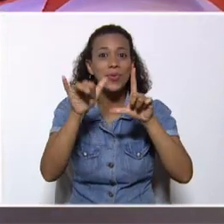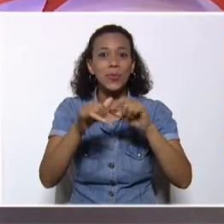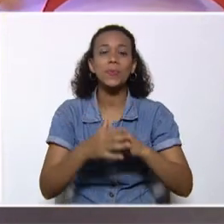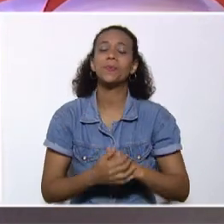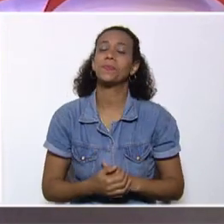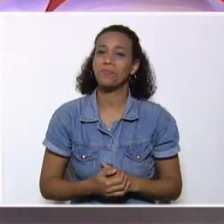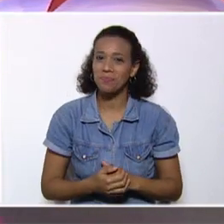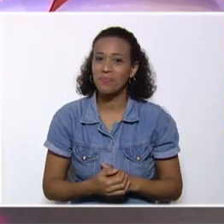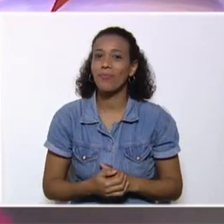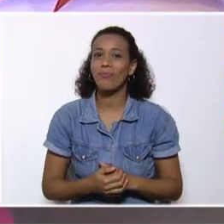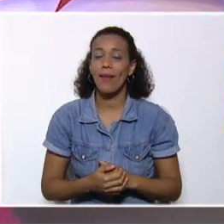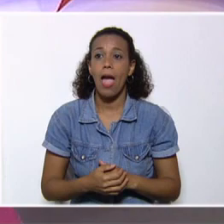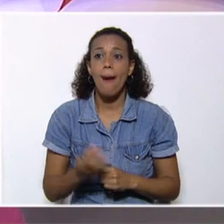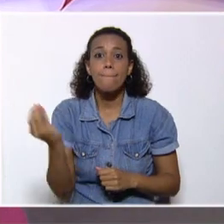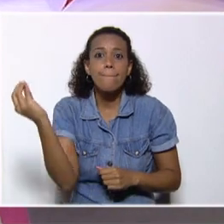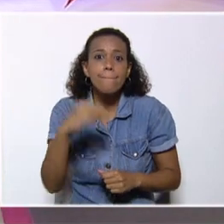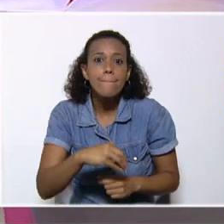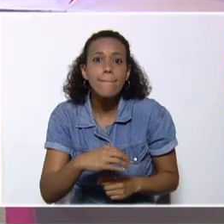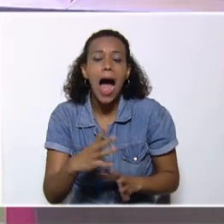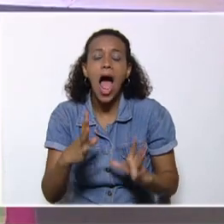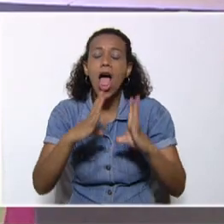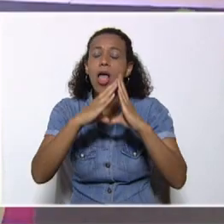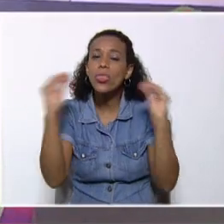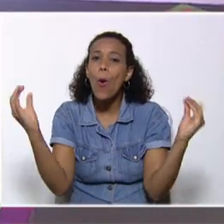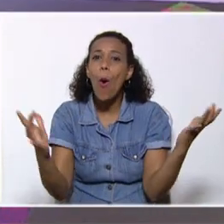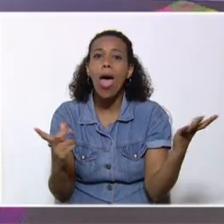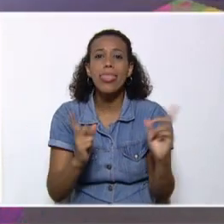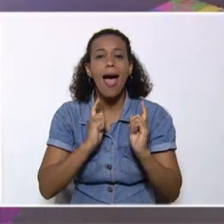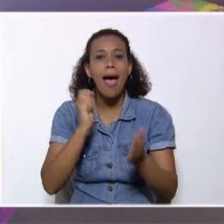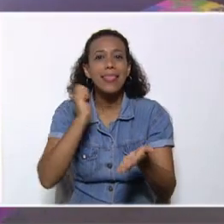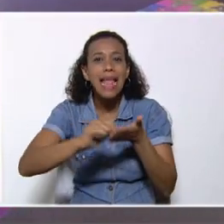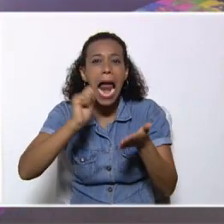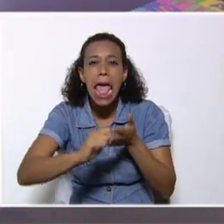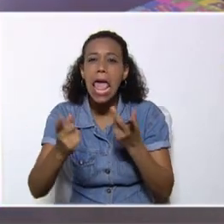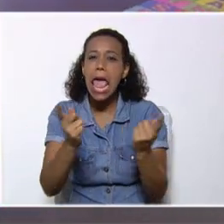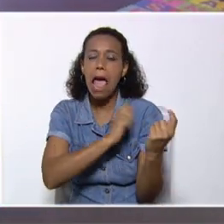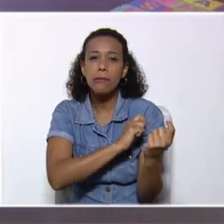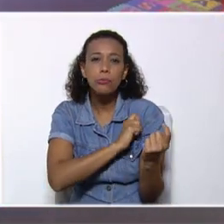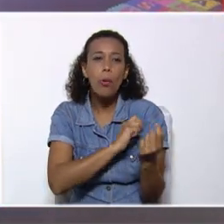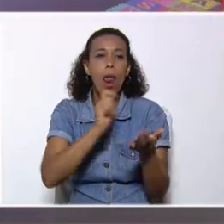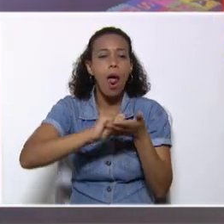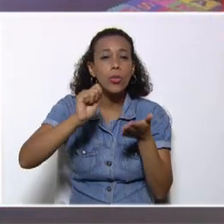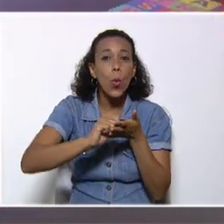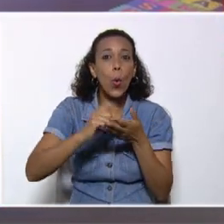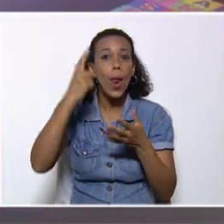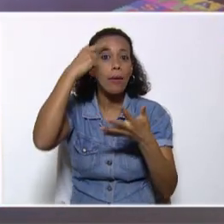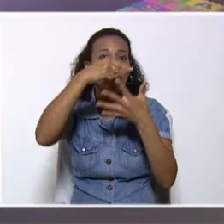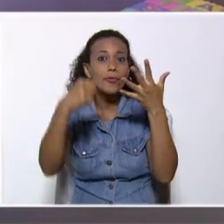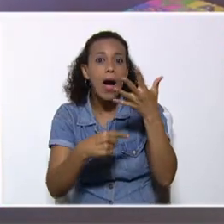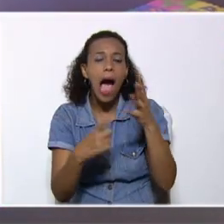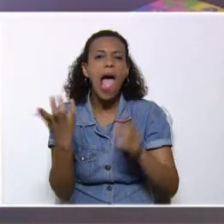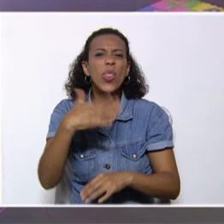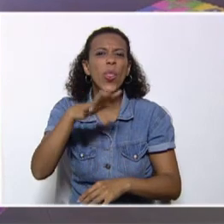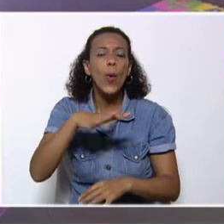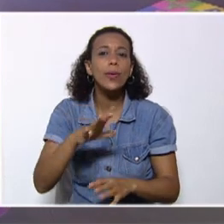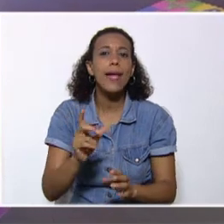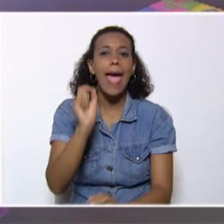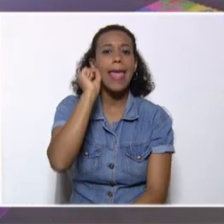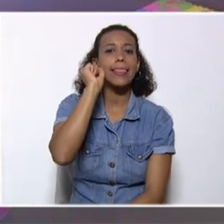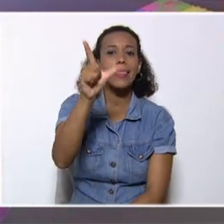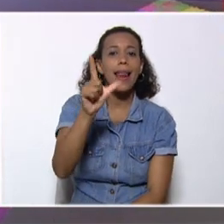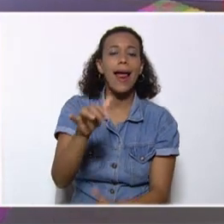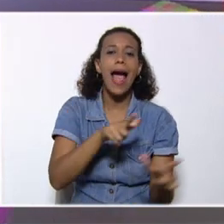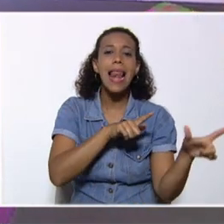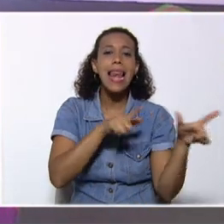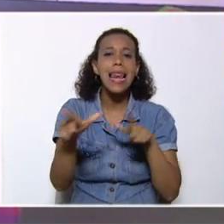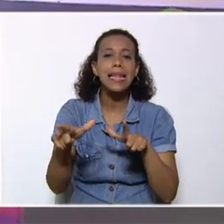de videos. Pero además, todas las asignaciones del día de hoy que nos dieron nuestras maestras las puedes conseguir de inmediato. Ya